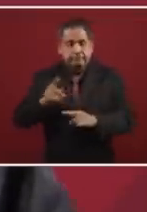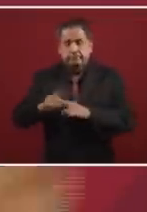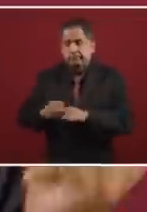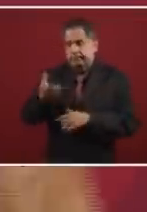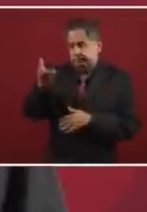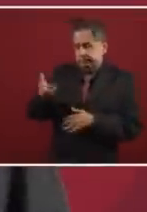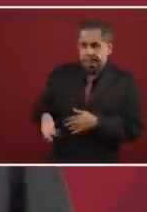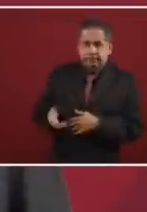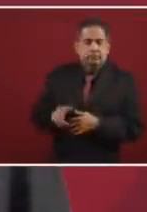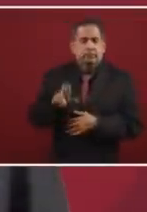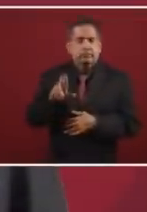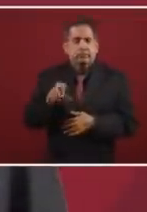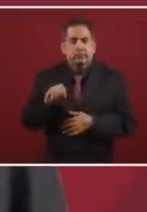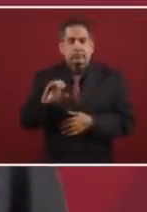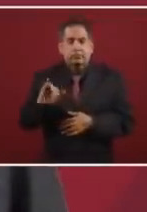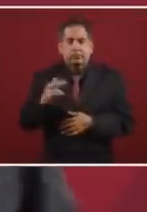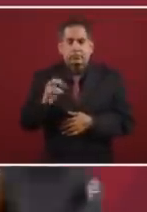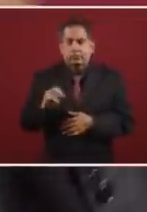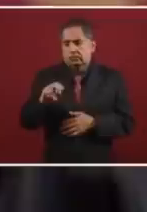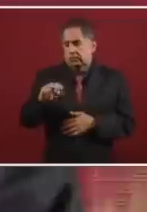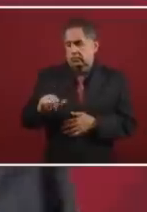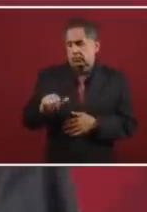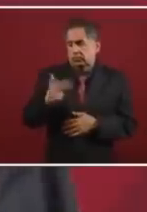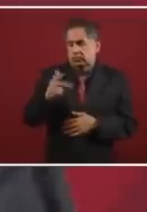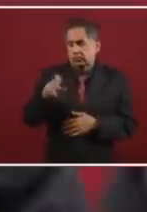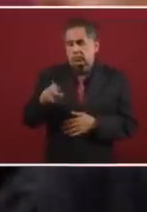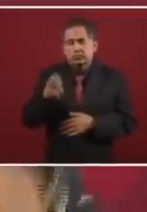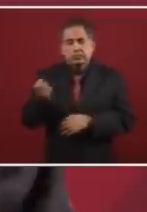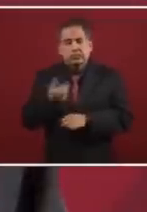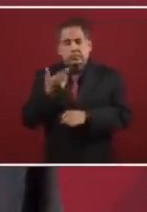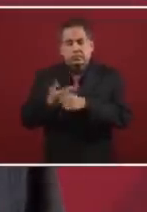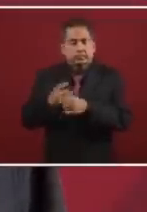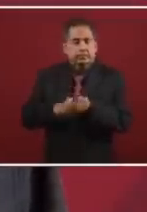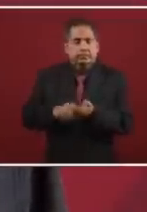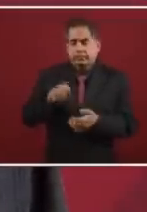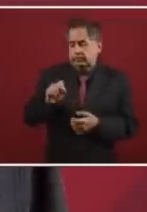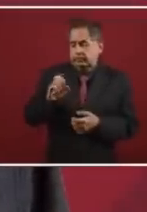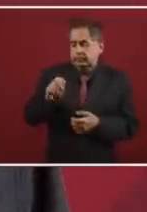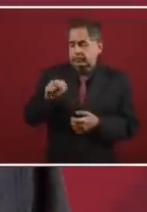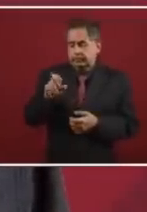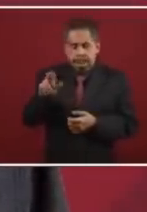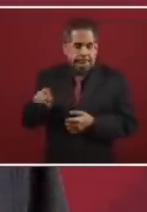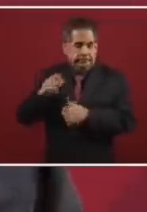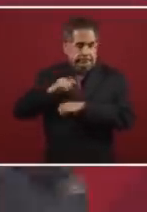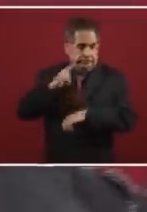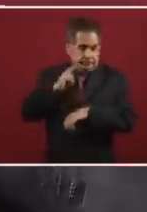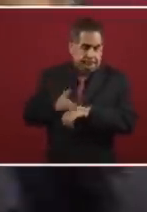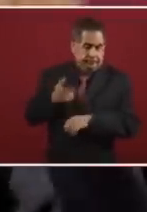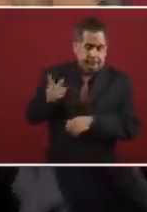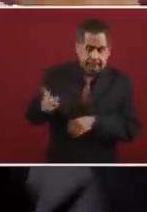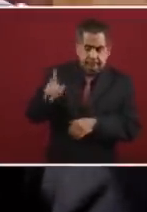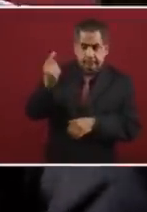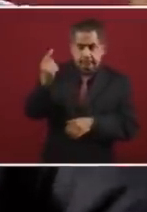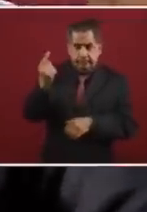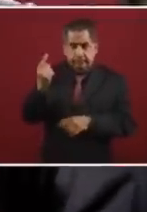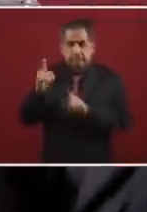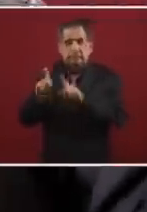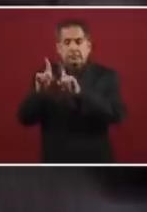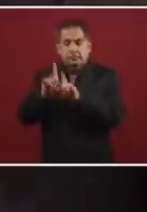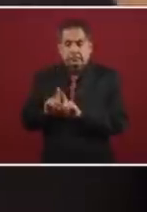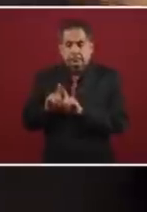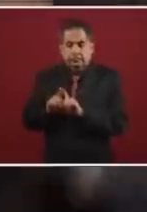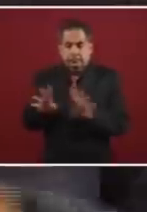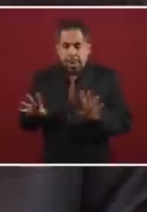es racional que secretaria de energía esa secretaría tiene funciones